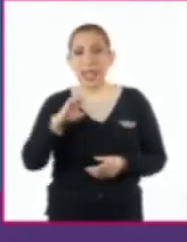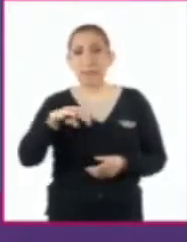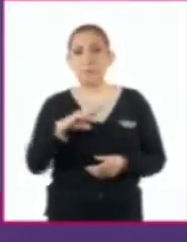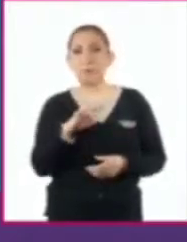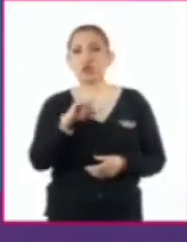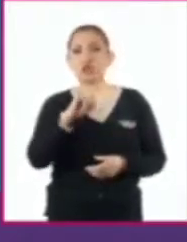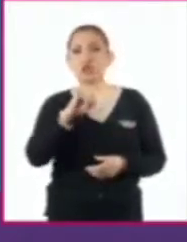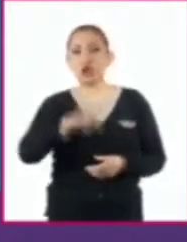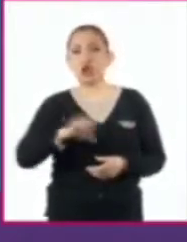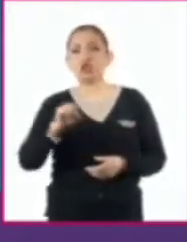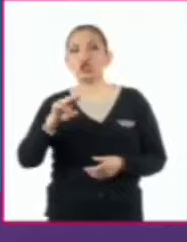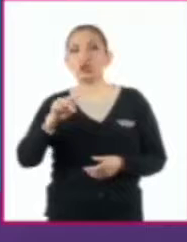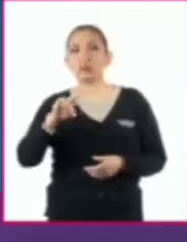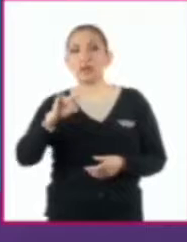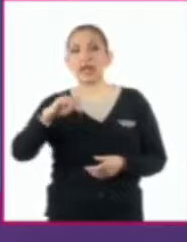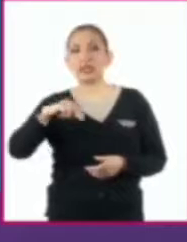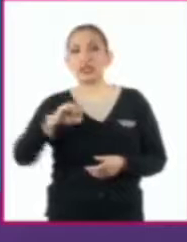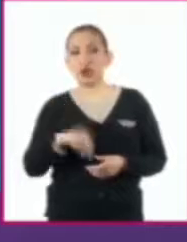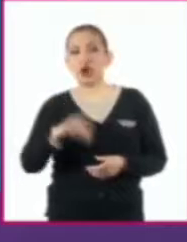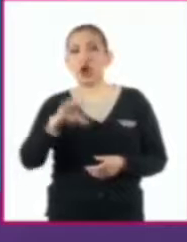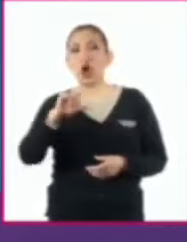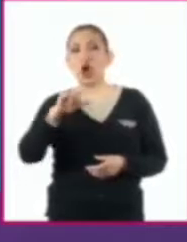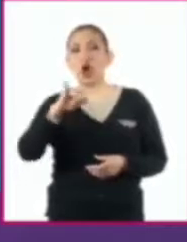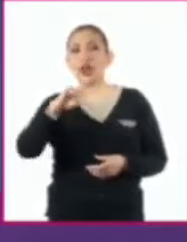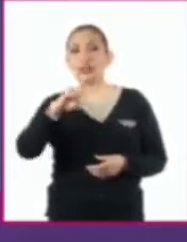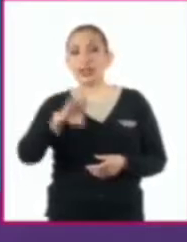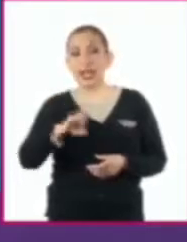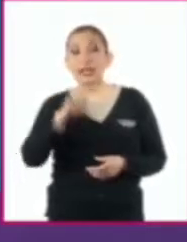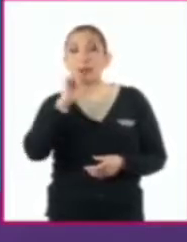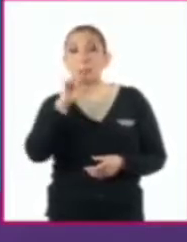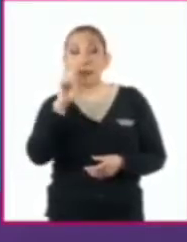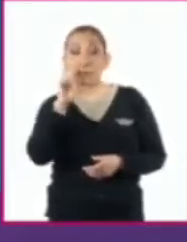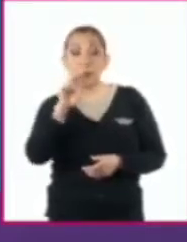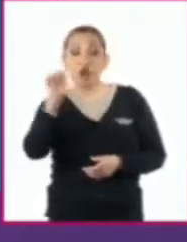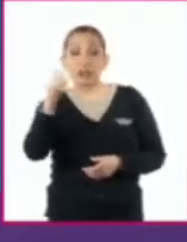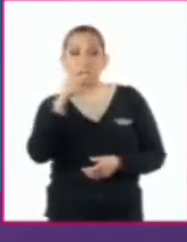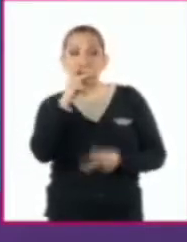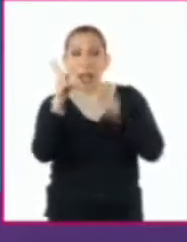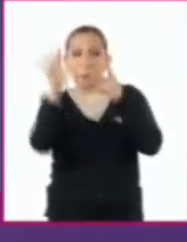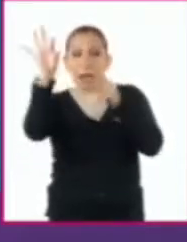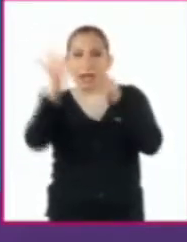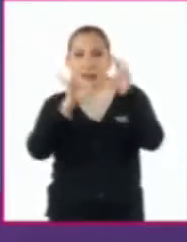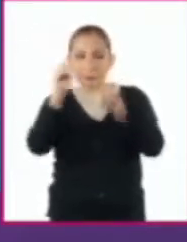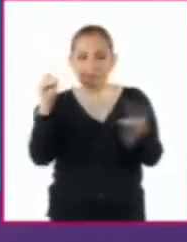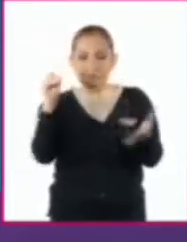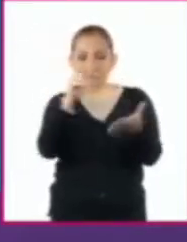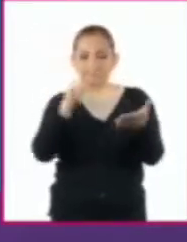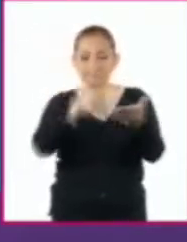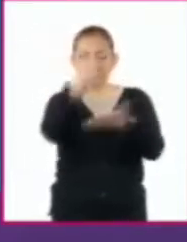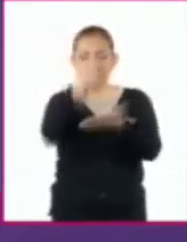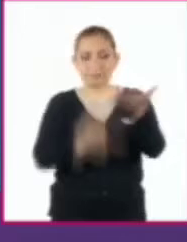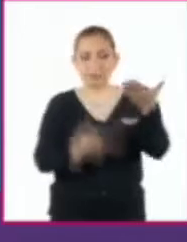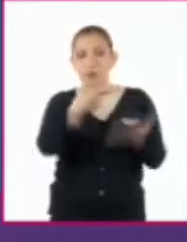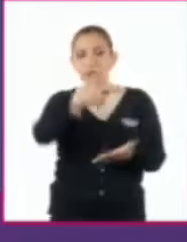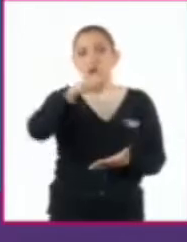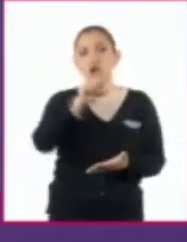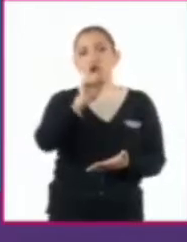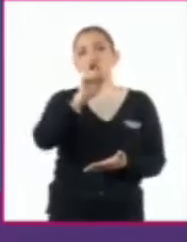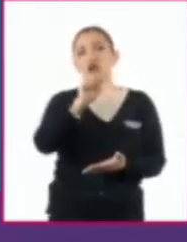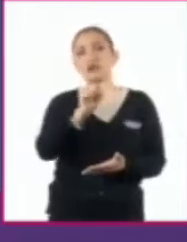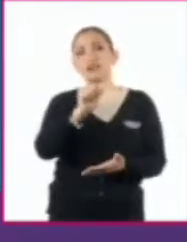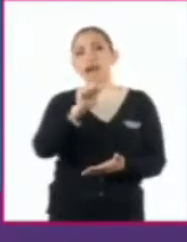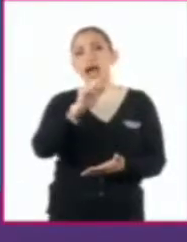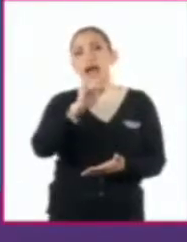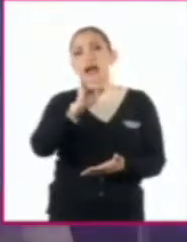emulsión, suspensión, coloide. Si descubrieron más palabras clave, inclúyanlas en su glosario, donde